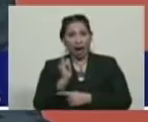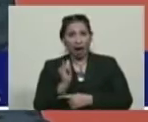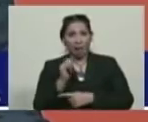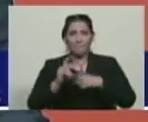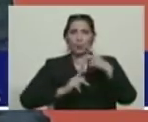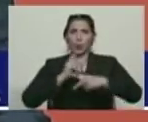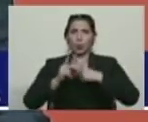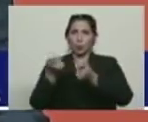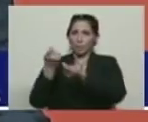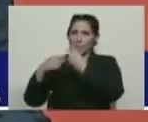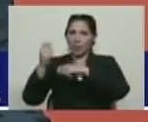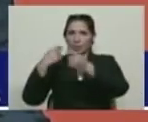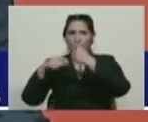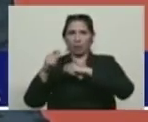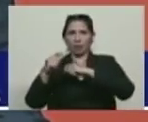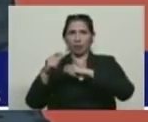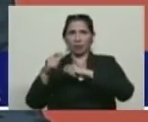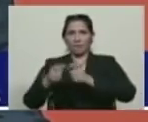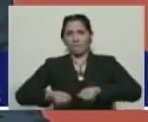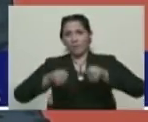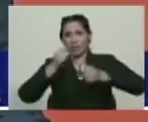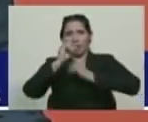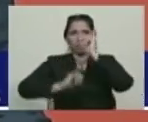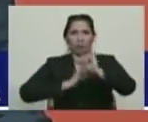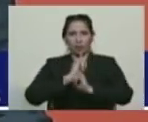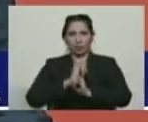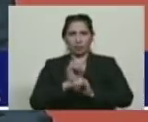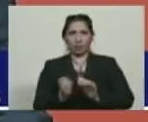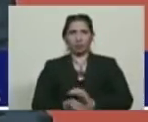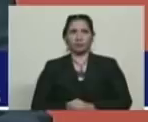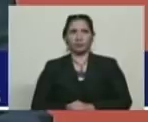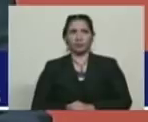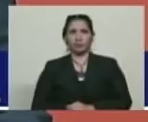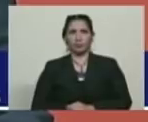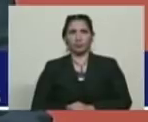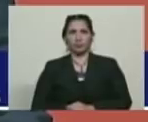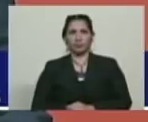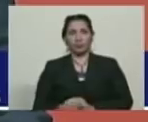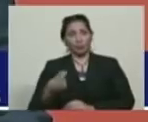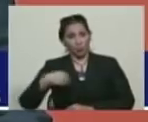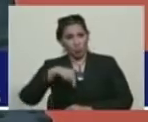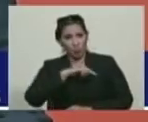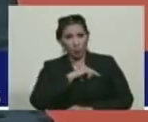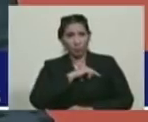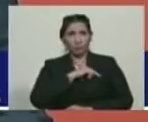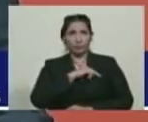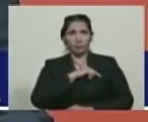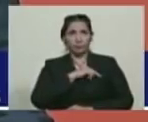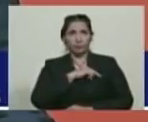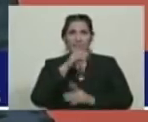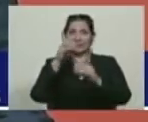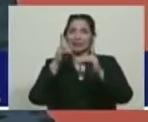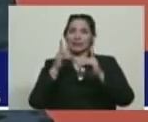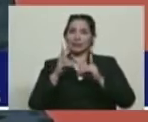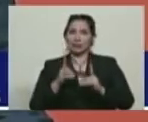son comercializados en los mercados internacionales nosotros hemos decidido que esas operaciones